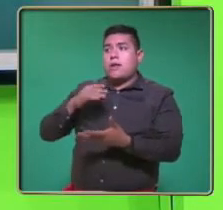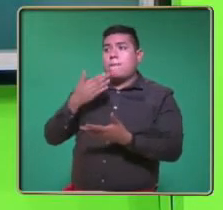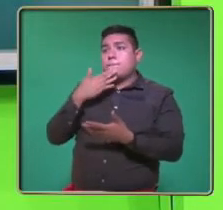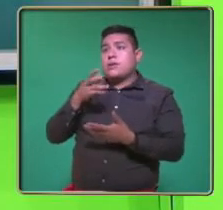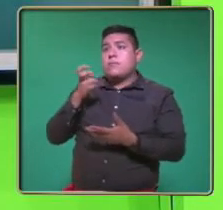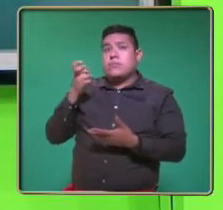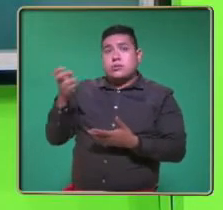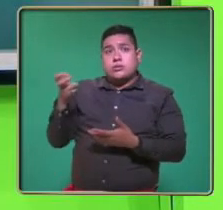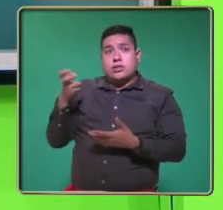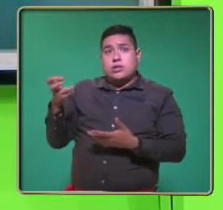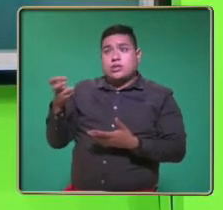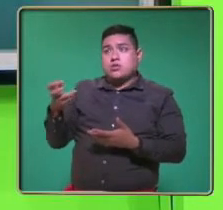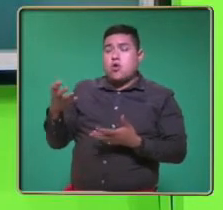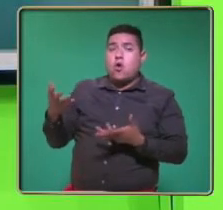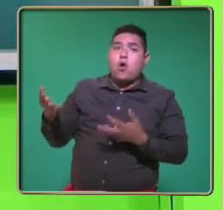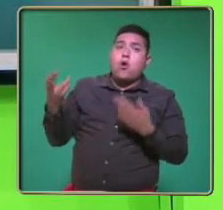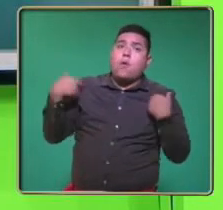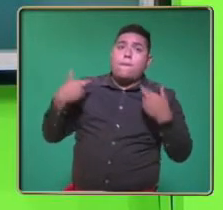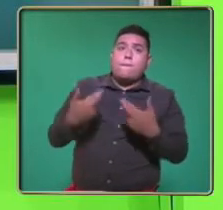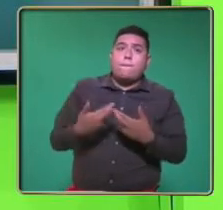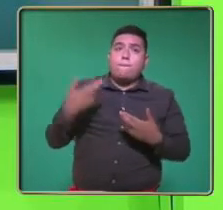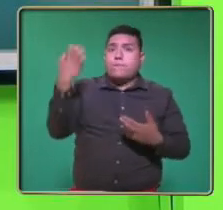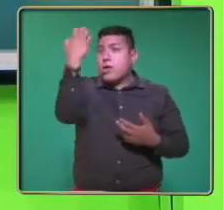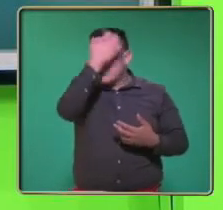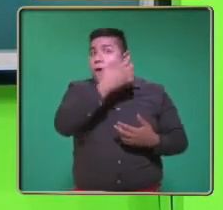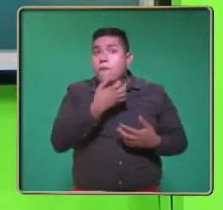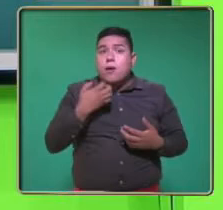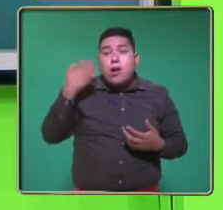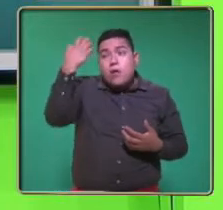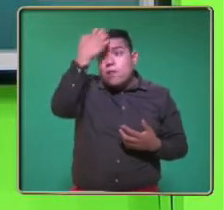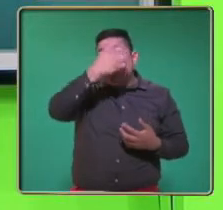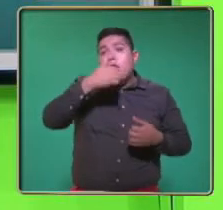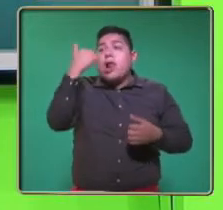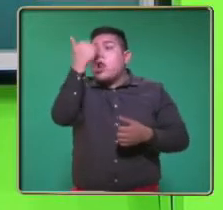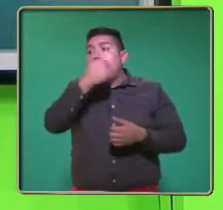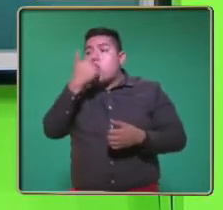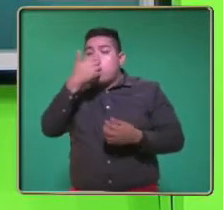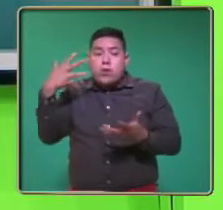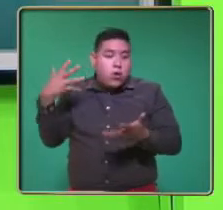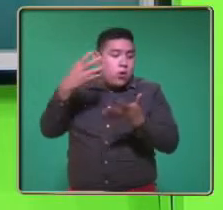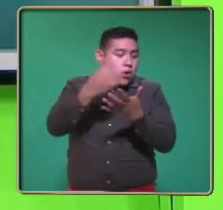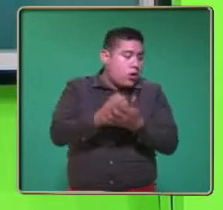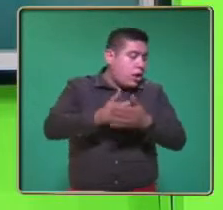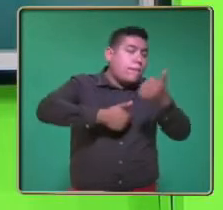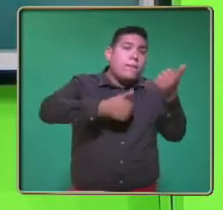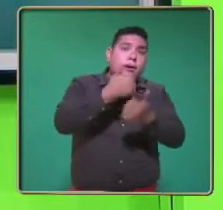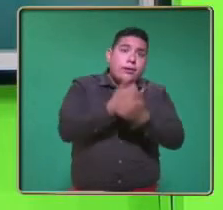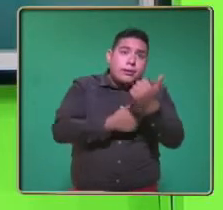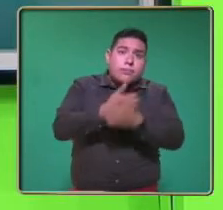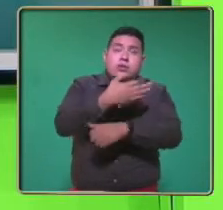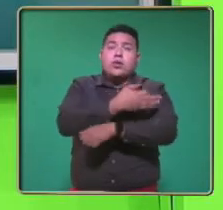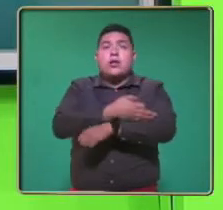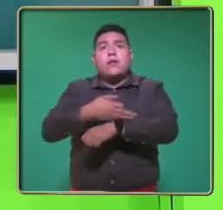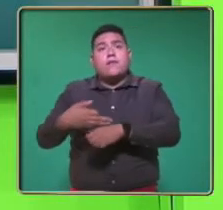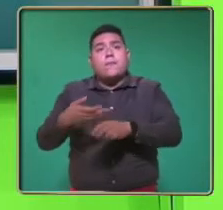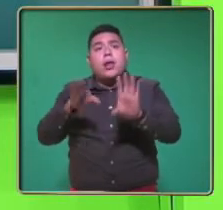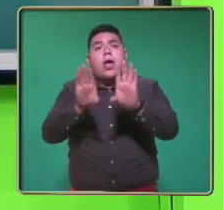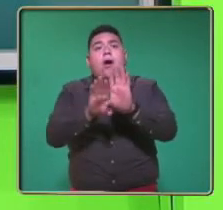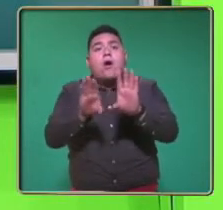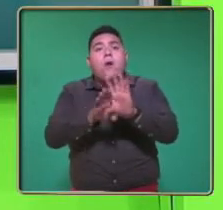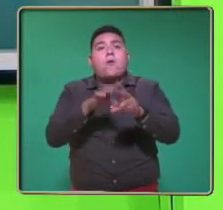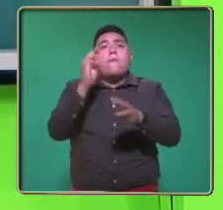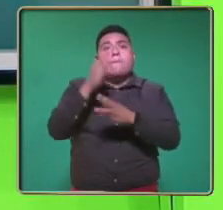entonces nosotros evaluamos hasta dónde el alumno alcanzó, cuál fue la participación de la familia, cuáles fueron